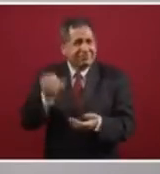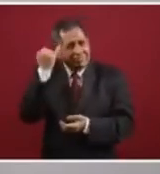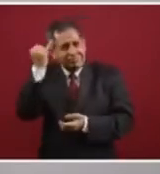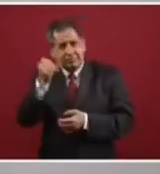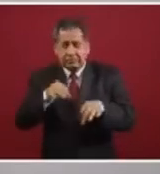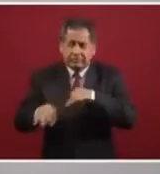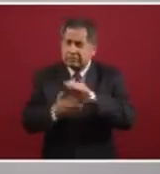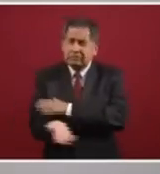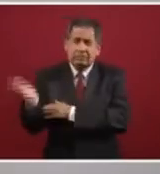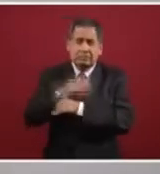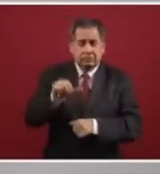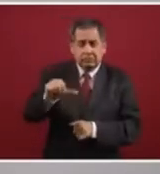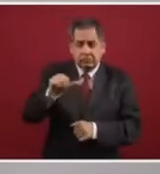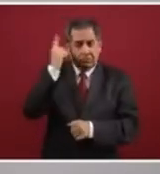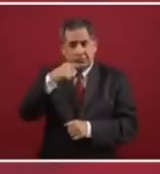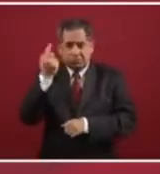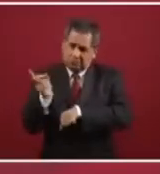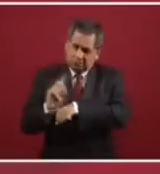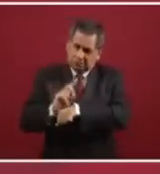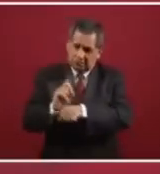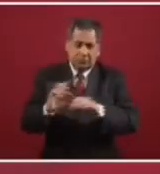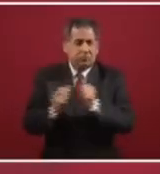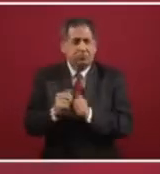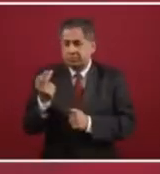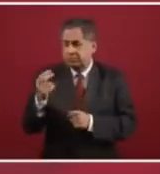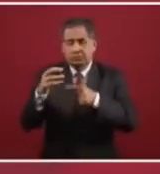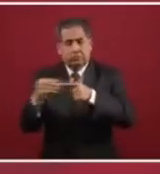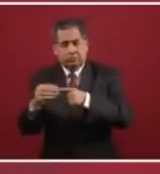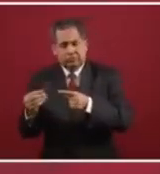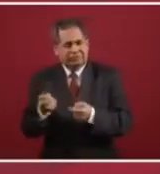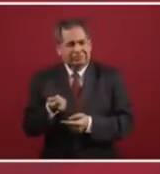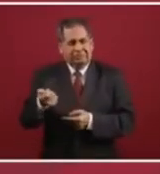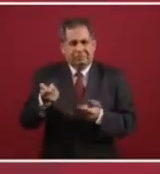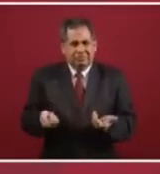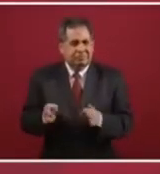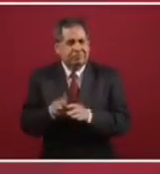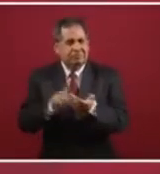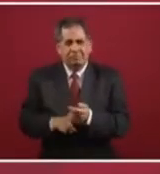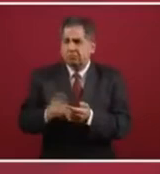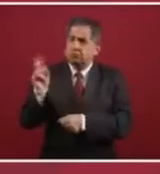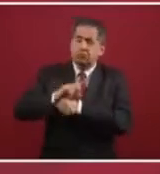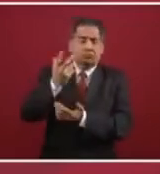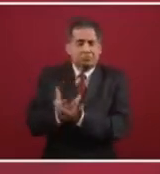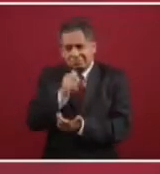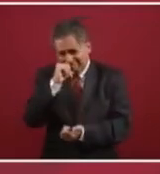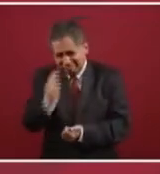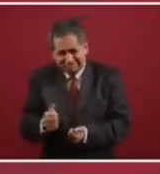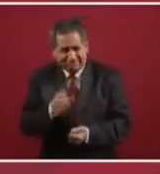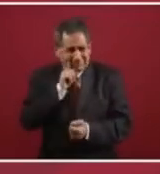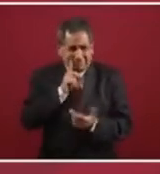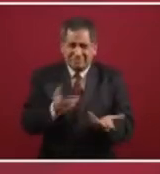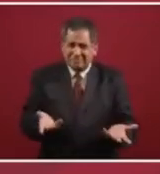trabajar 16 horas diarias por 25 centavos, sin día de descanso.